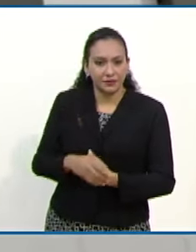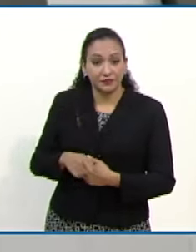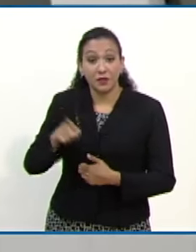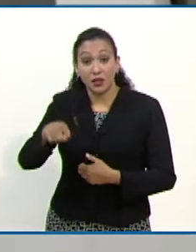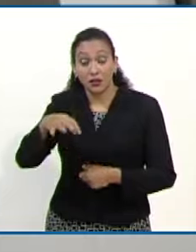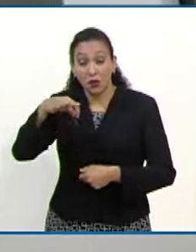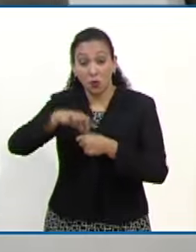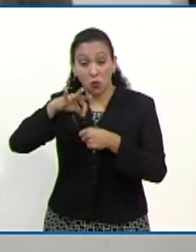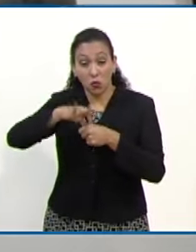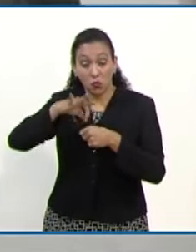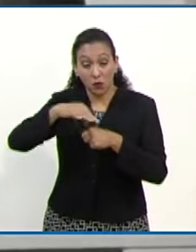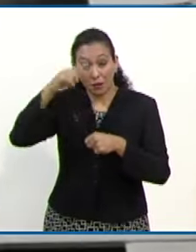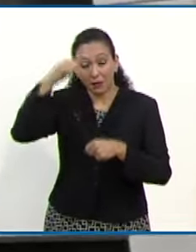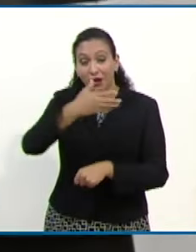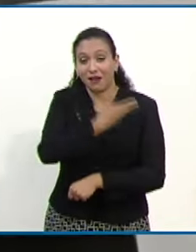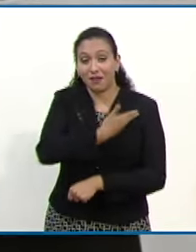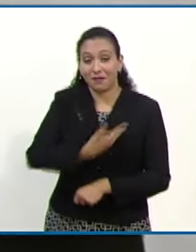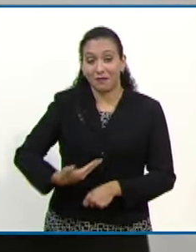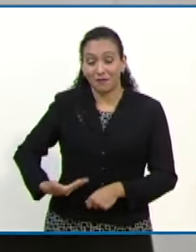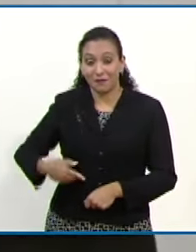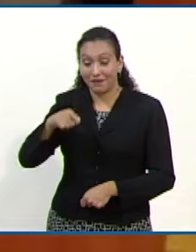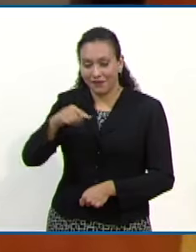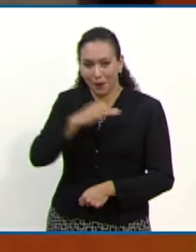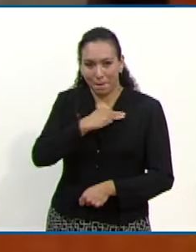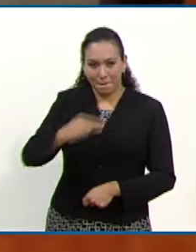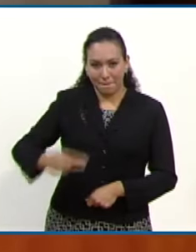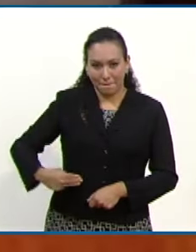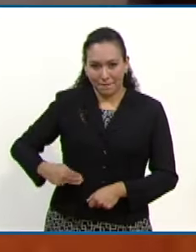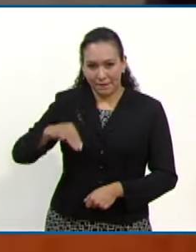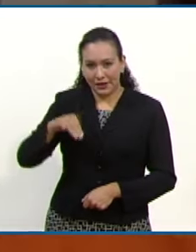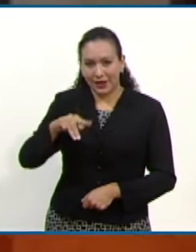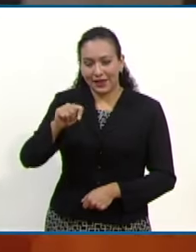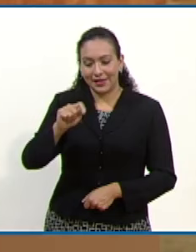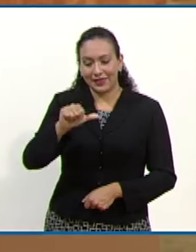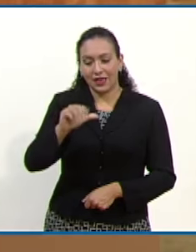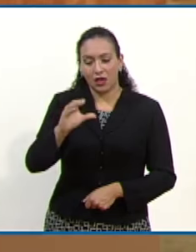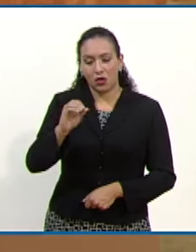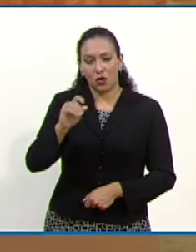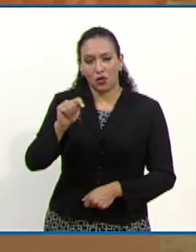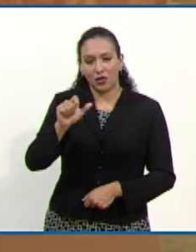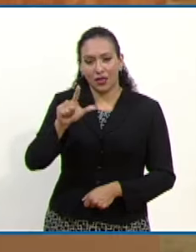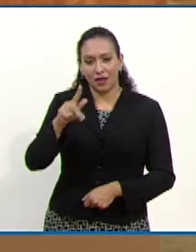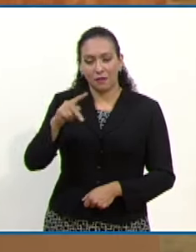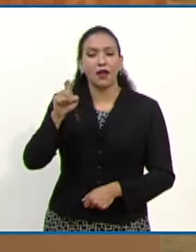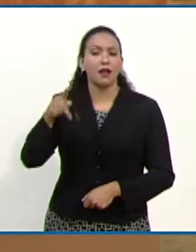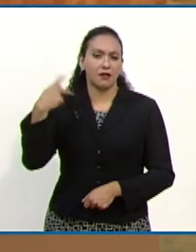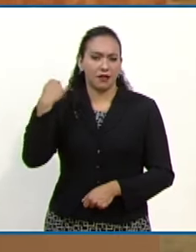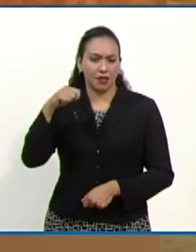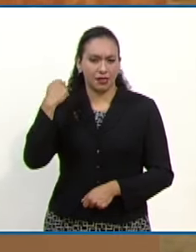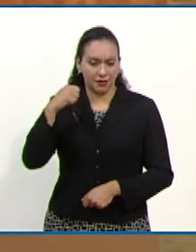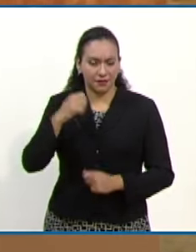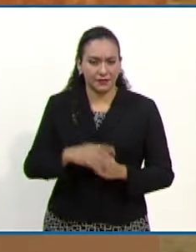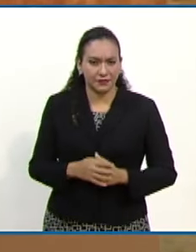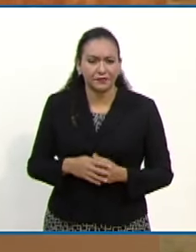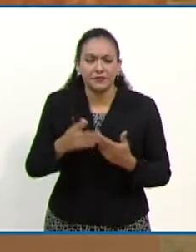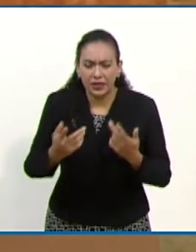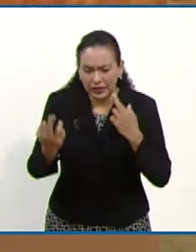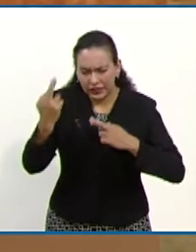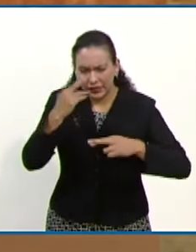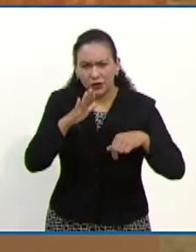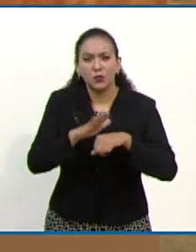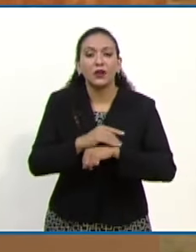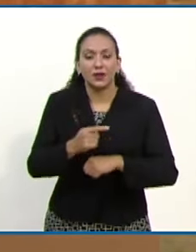elección de presidente municipal y regidurías en Tacotalpa, Tabasco. Morena impugnó dicha resolución argumentando